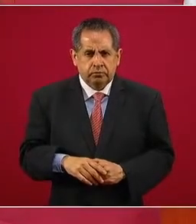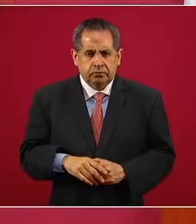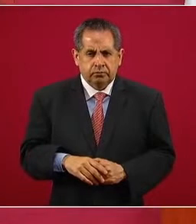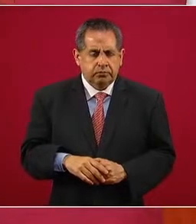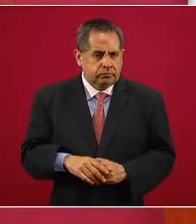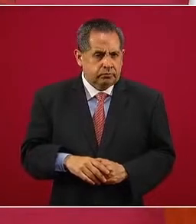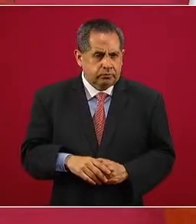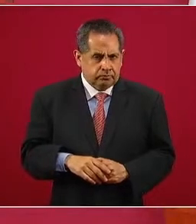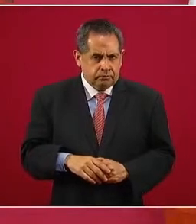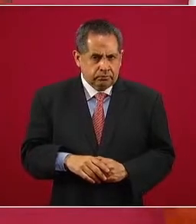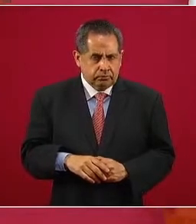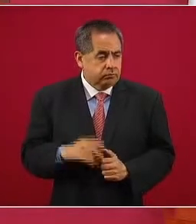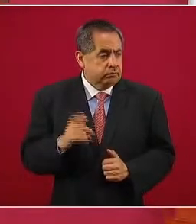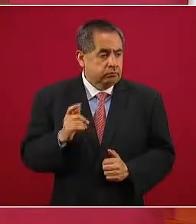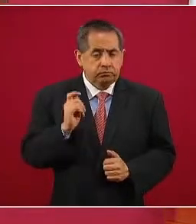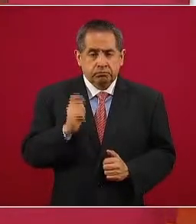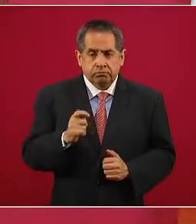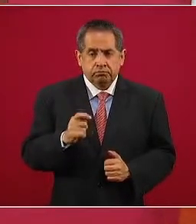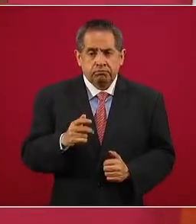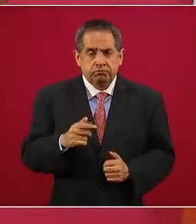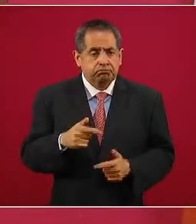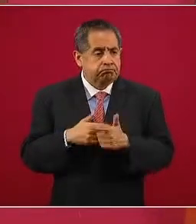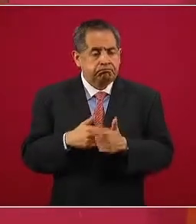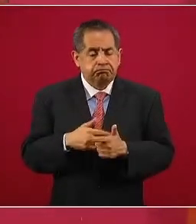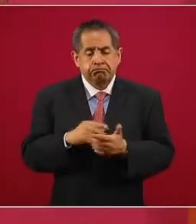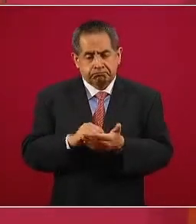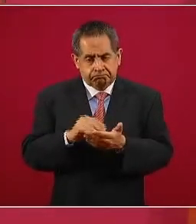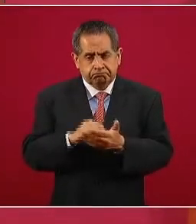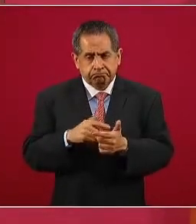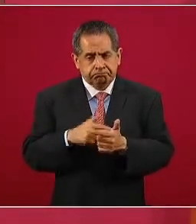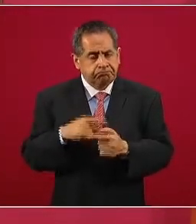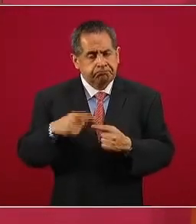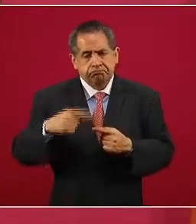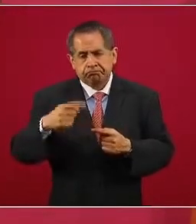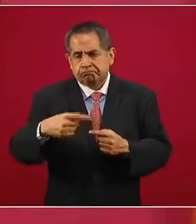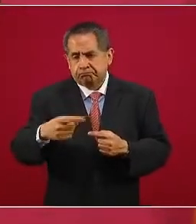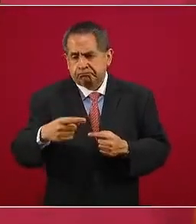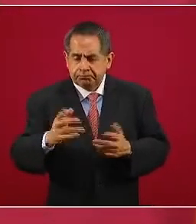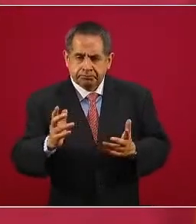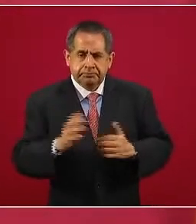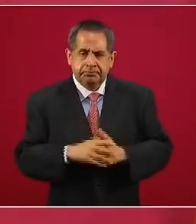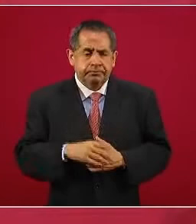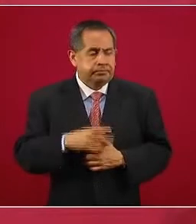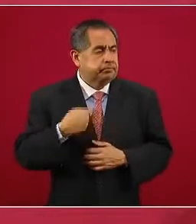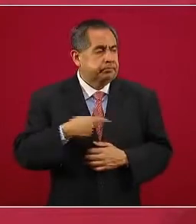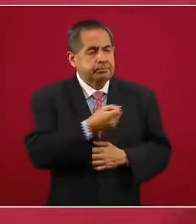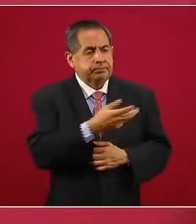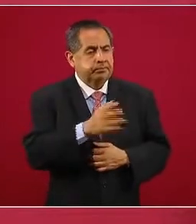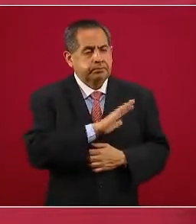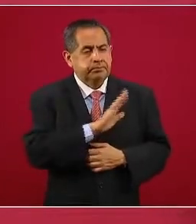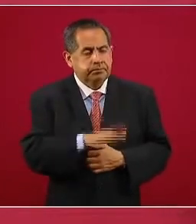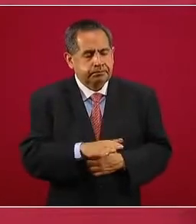y lo vamos a seguir haciendo porque son pérdidas de vidas